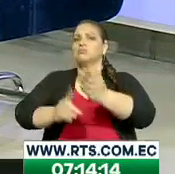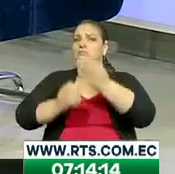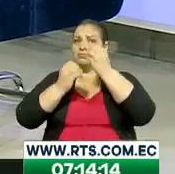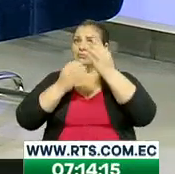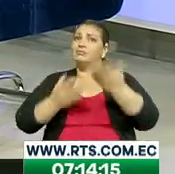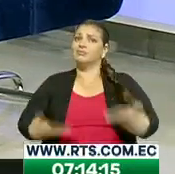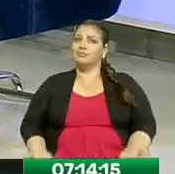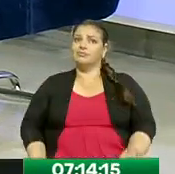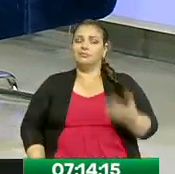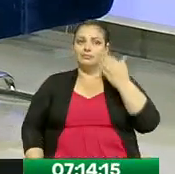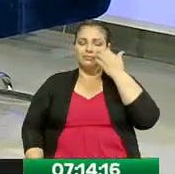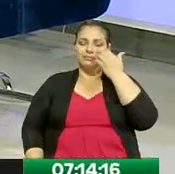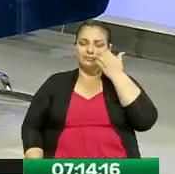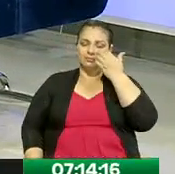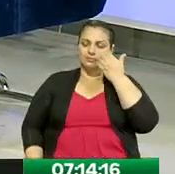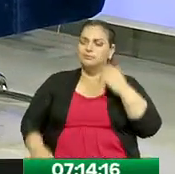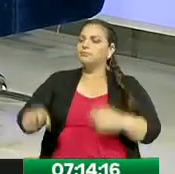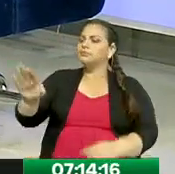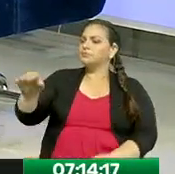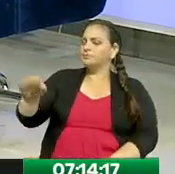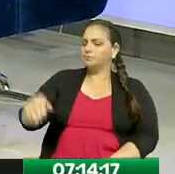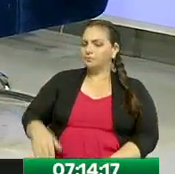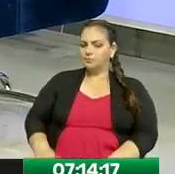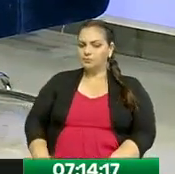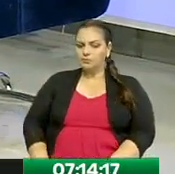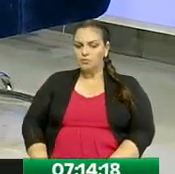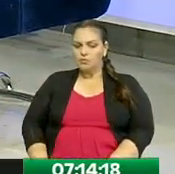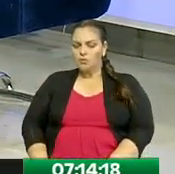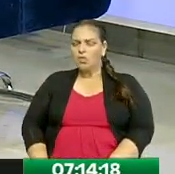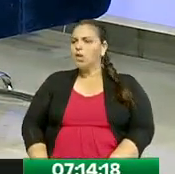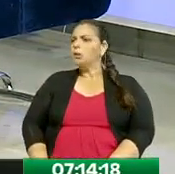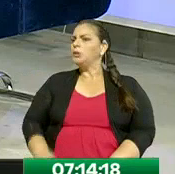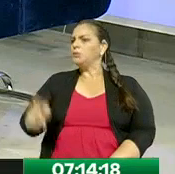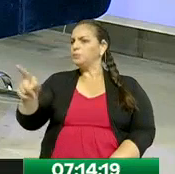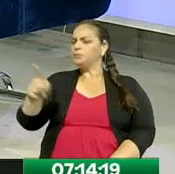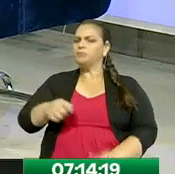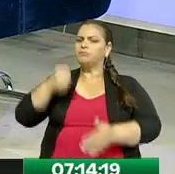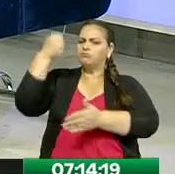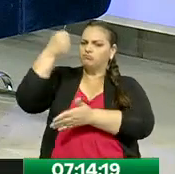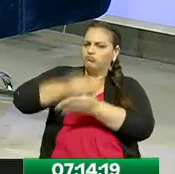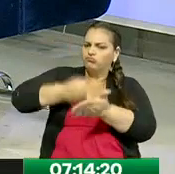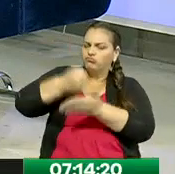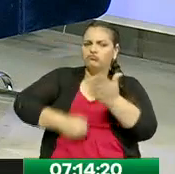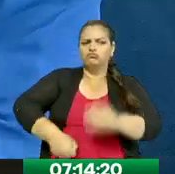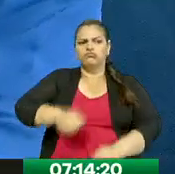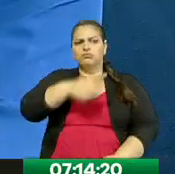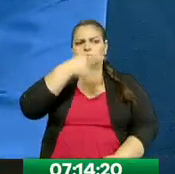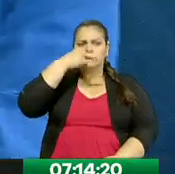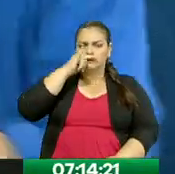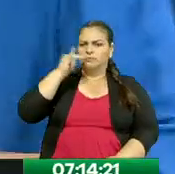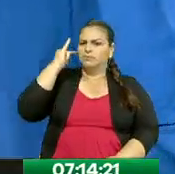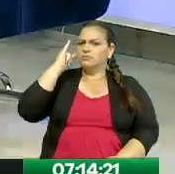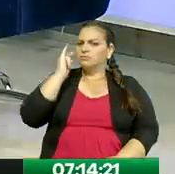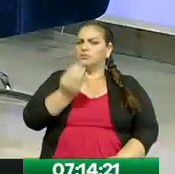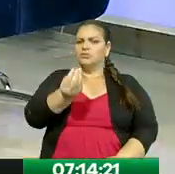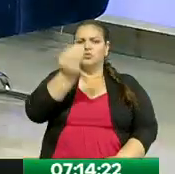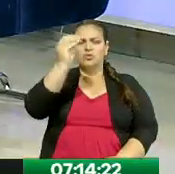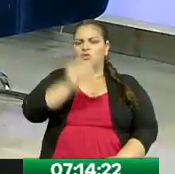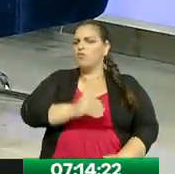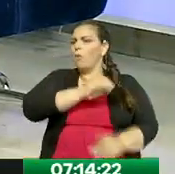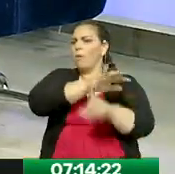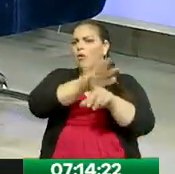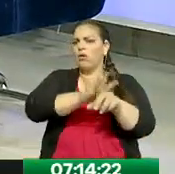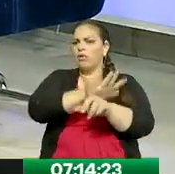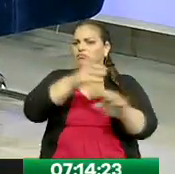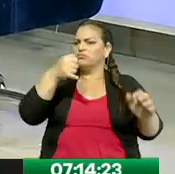qué motiva a Paola Andrade a abanderar esta lucha contra el abuso sexual de menores? Bueno, el haberlo vivido